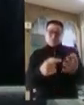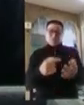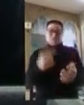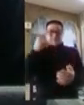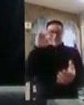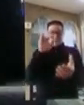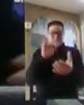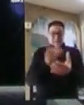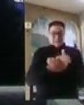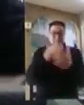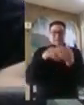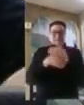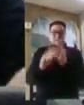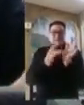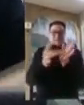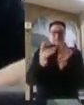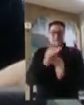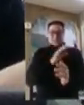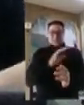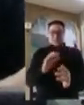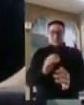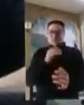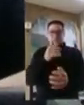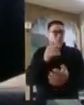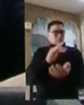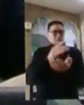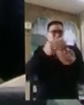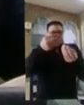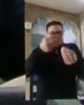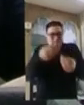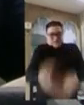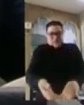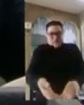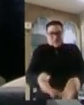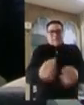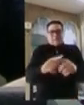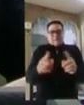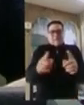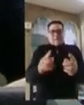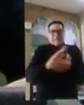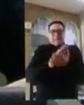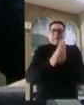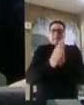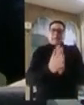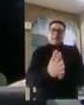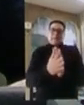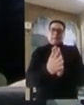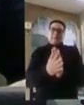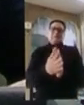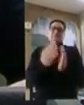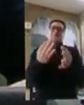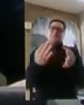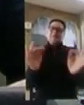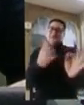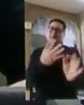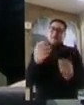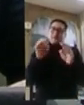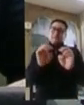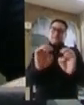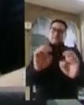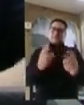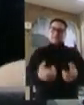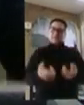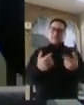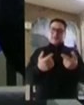eterna. Porque no envió Dios a su Hijo para condenar al mundo, sino que para